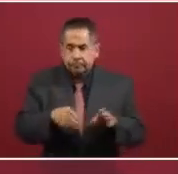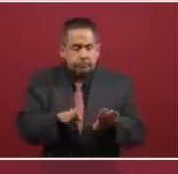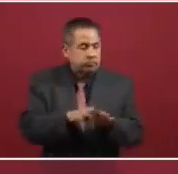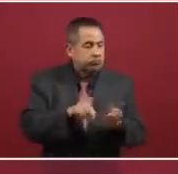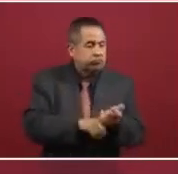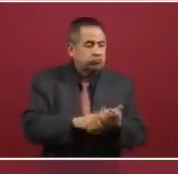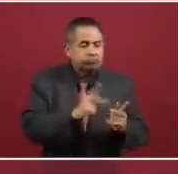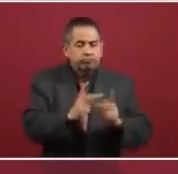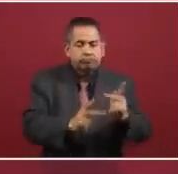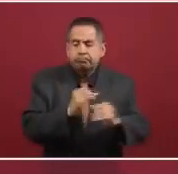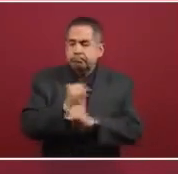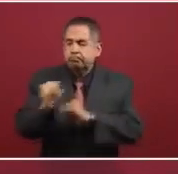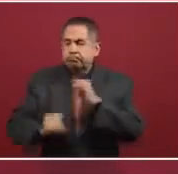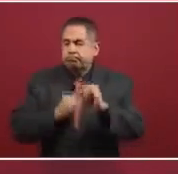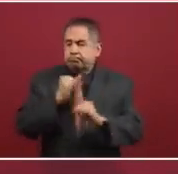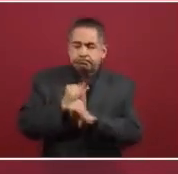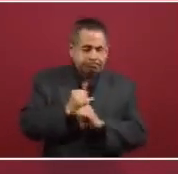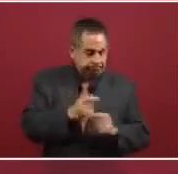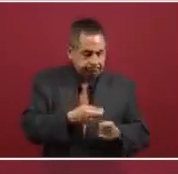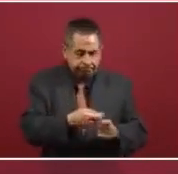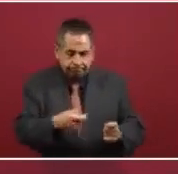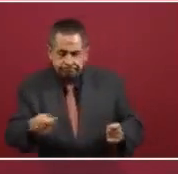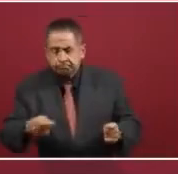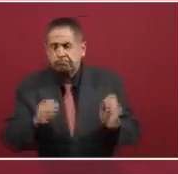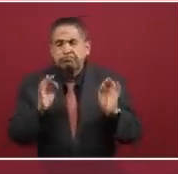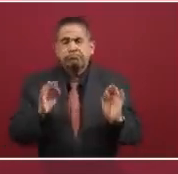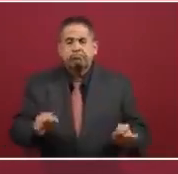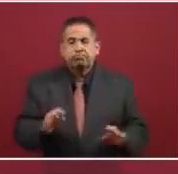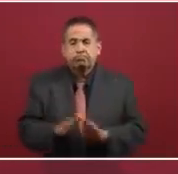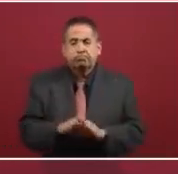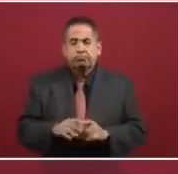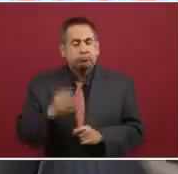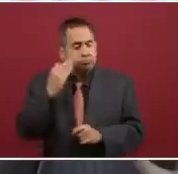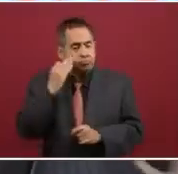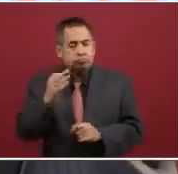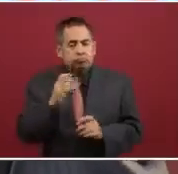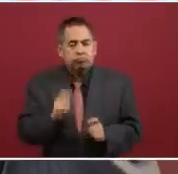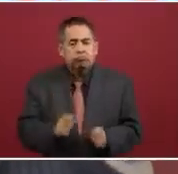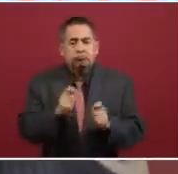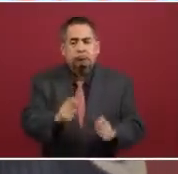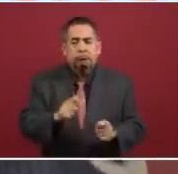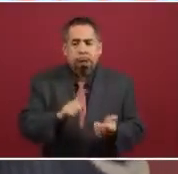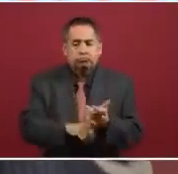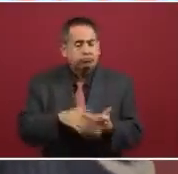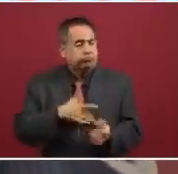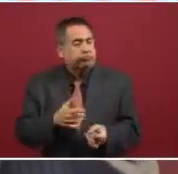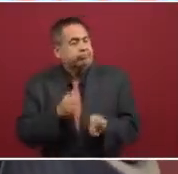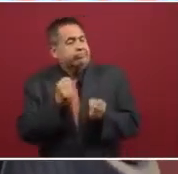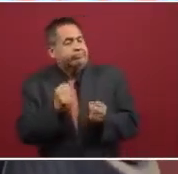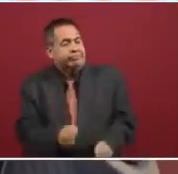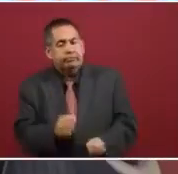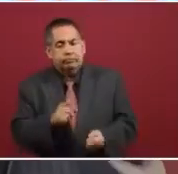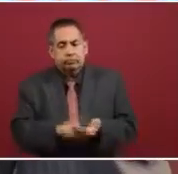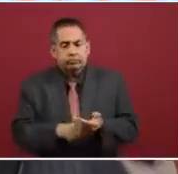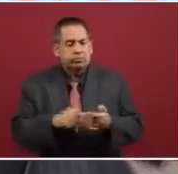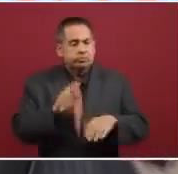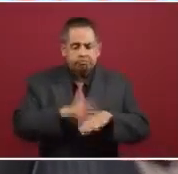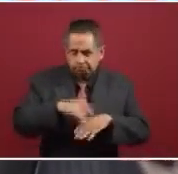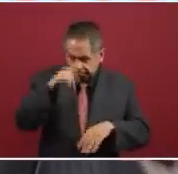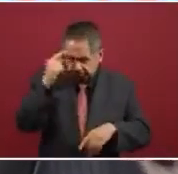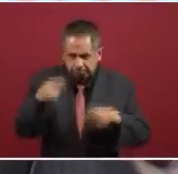existentes de crédito internacionales, por lo que será para darle una mayor estabilidad,